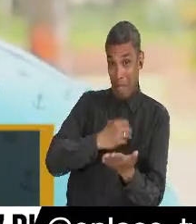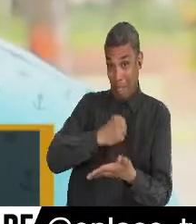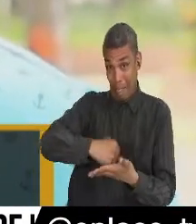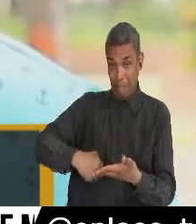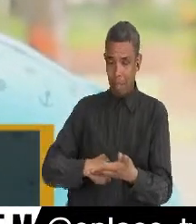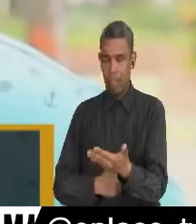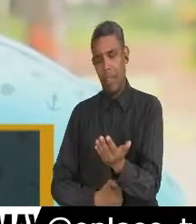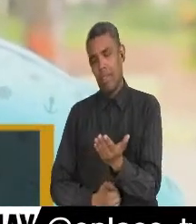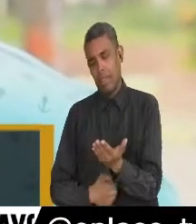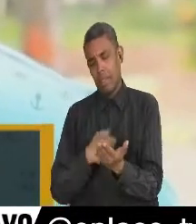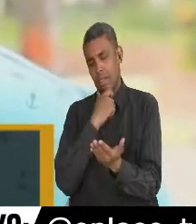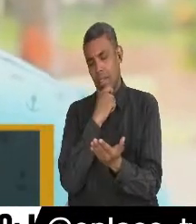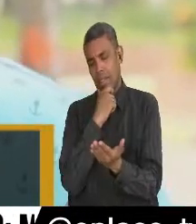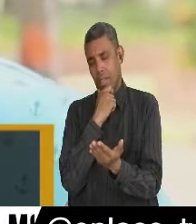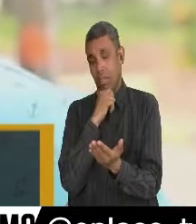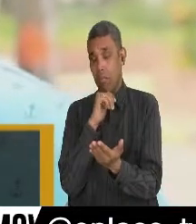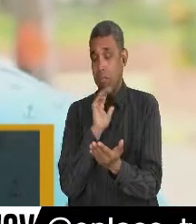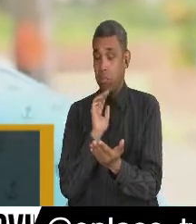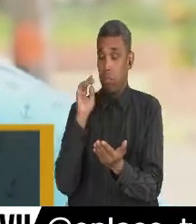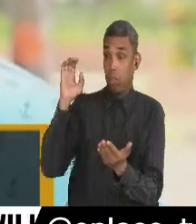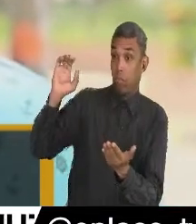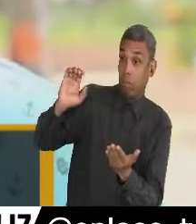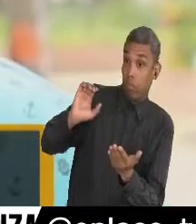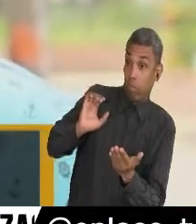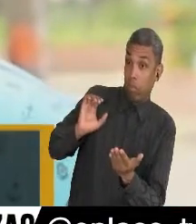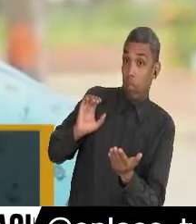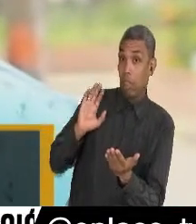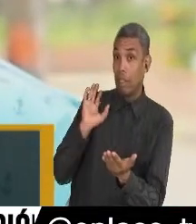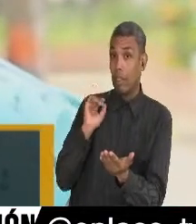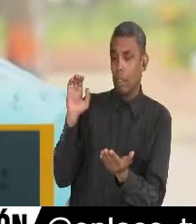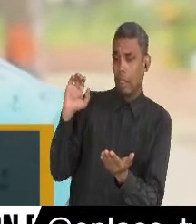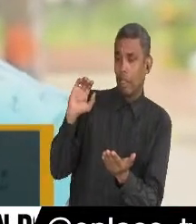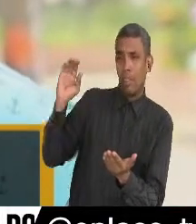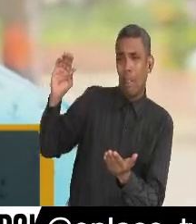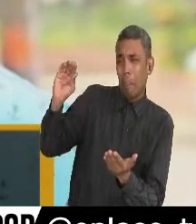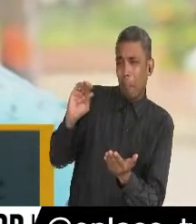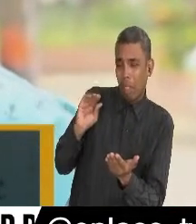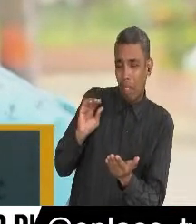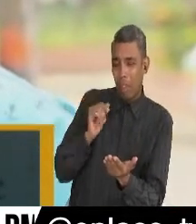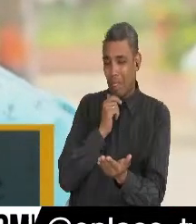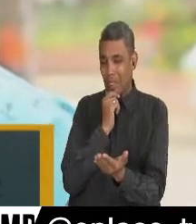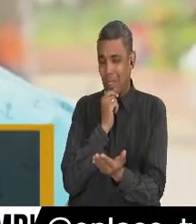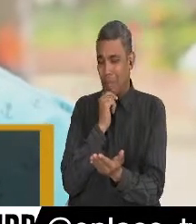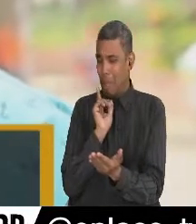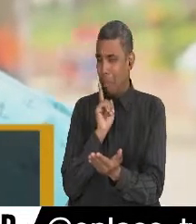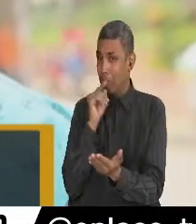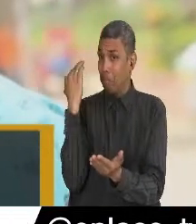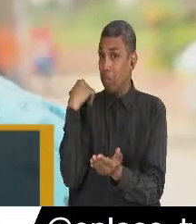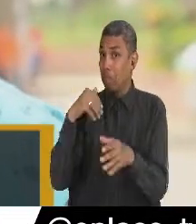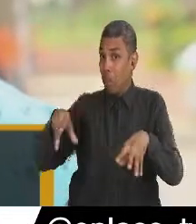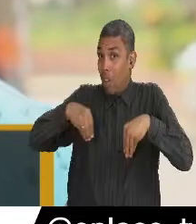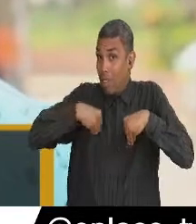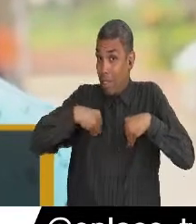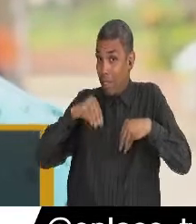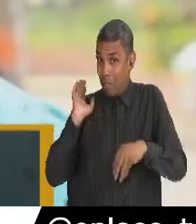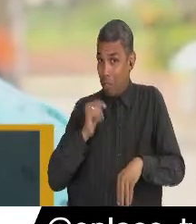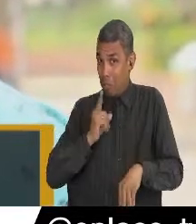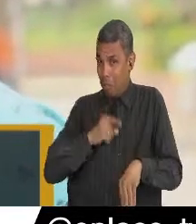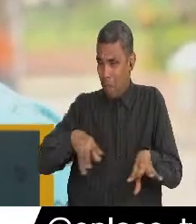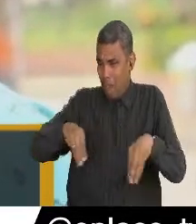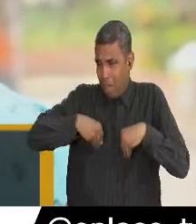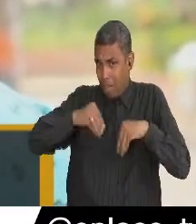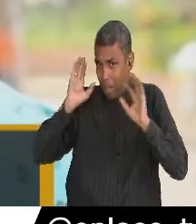no me alcanza, pero me he acomodado a ese salario. Mota Engil, pues si usted le pregunta a cualquiera, no nos debe salario a ninguno. ¿Cuánto tiempo